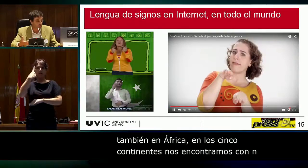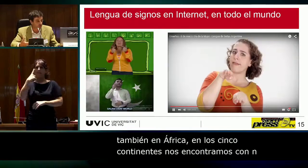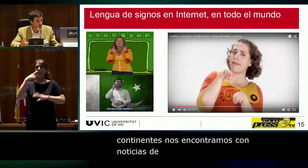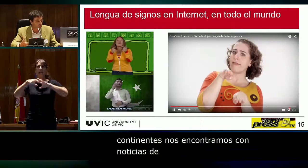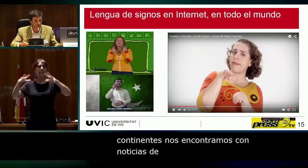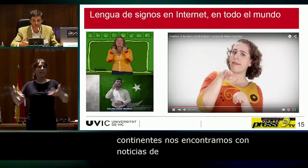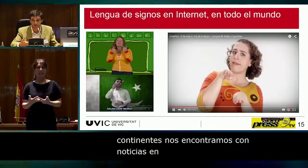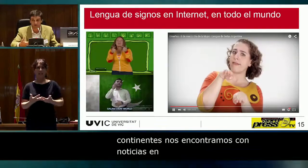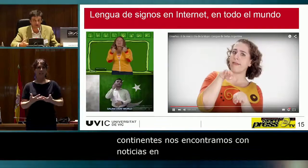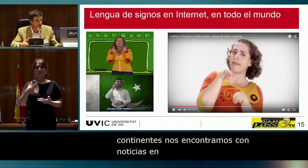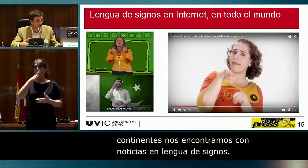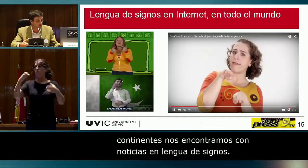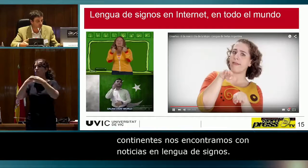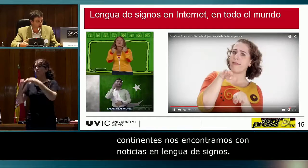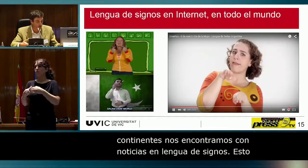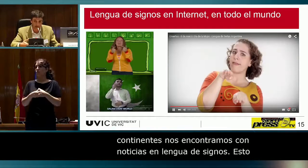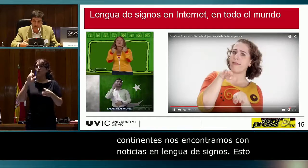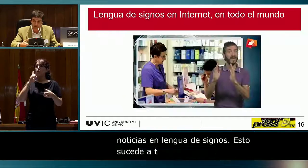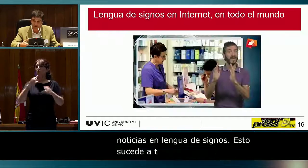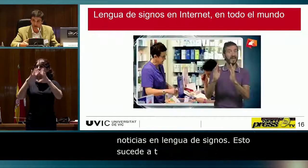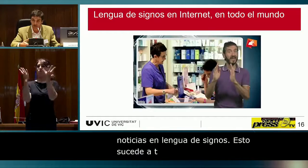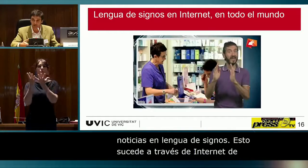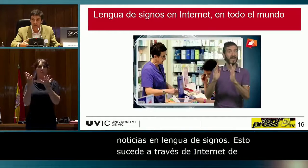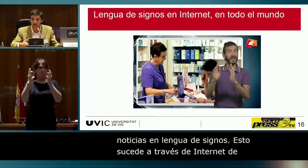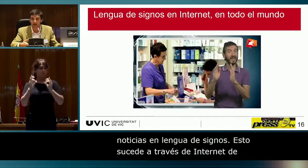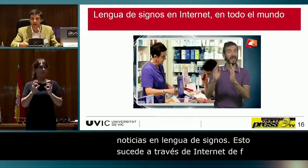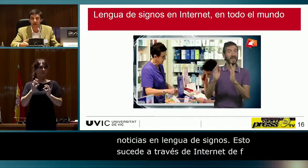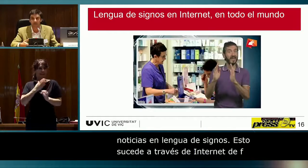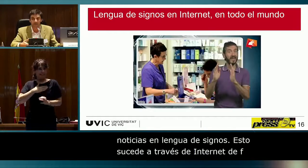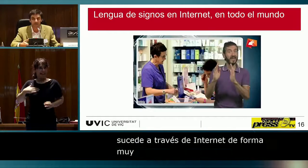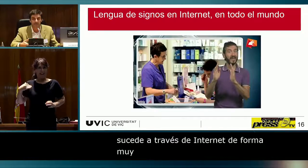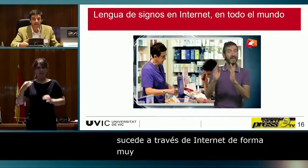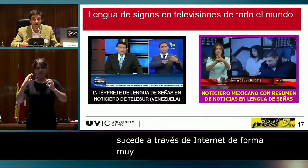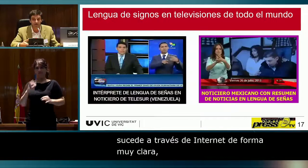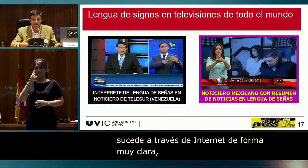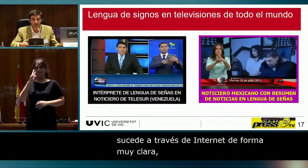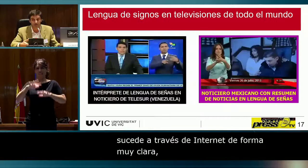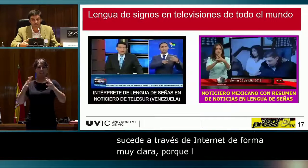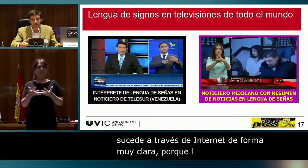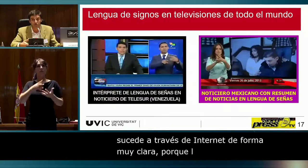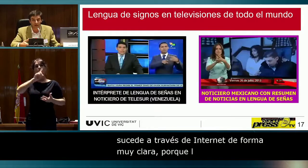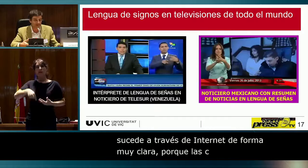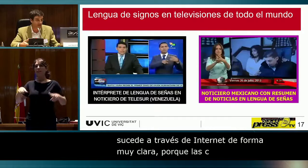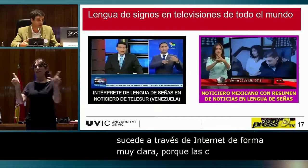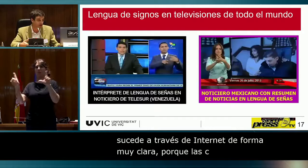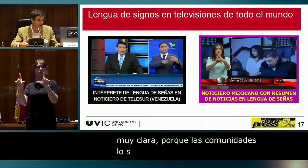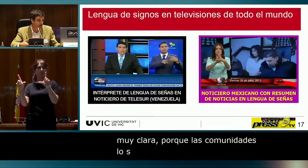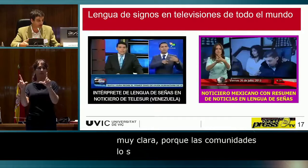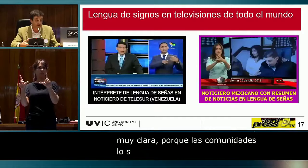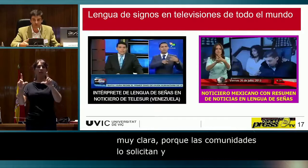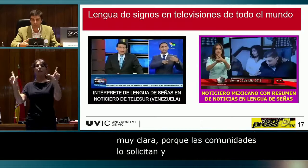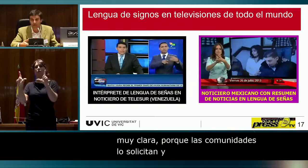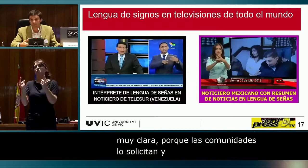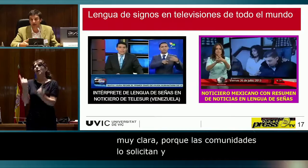las comunidades sordas lo solicitan y se organizan así, y también en las televisiones, en algunas